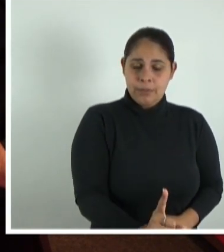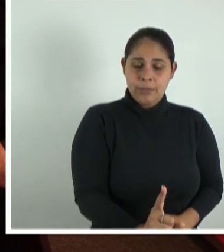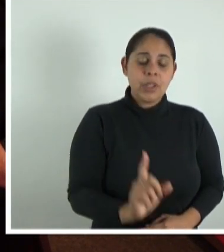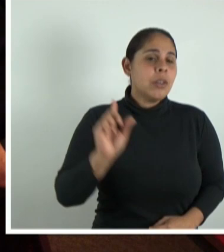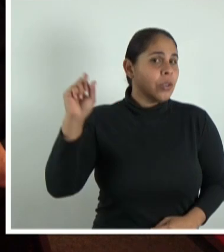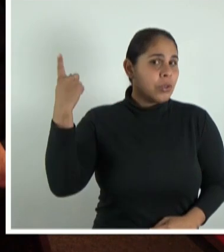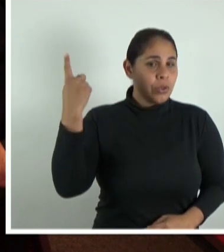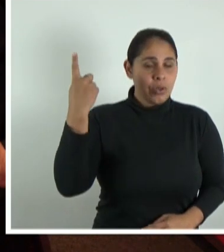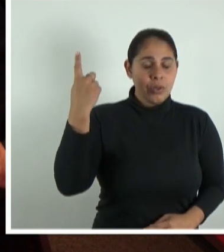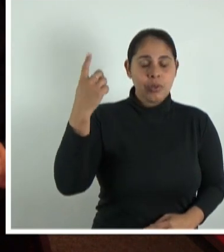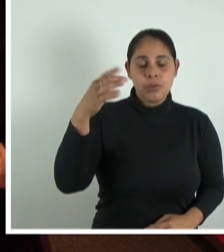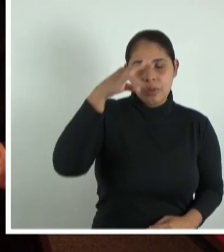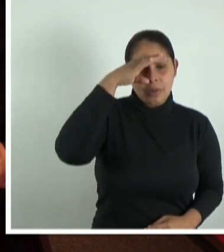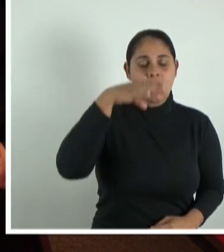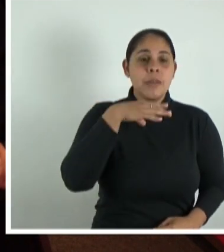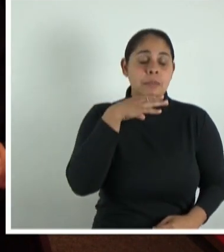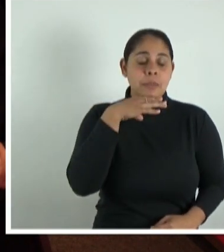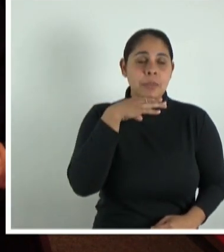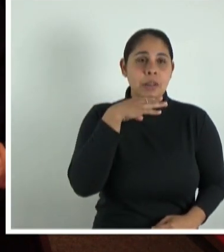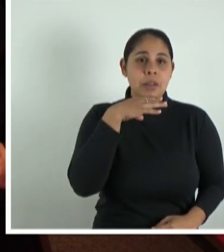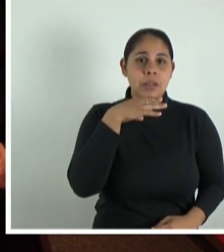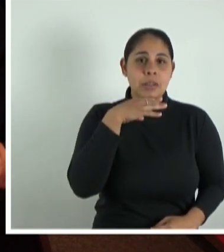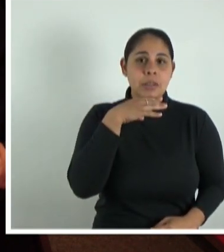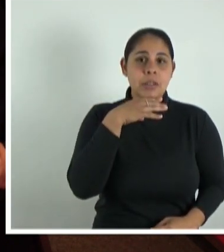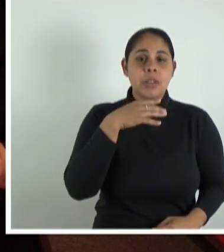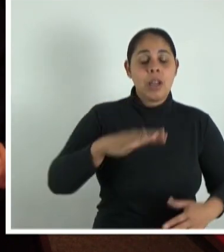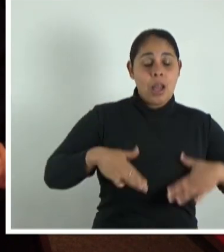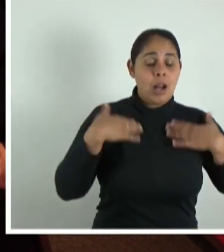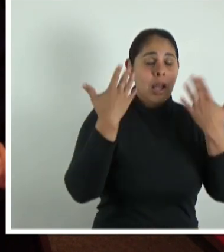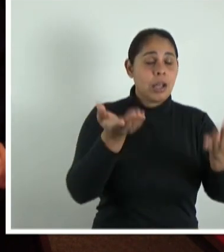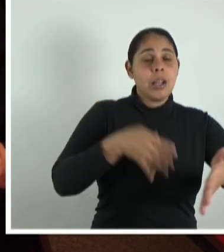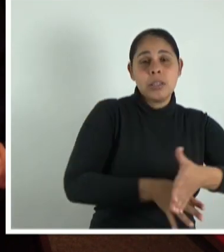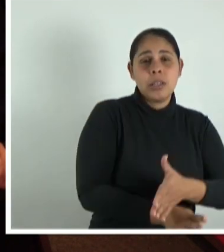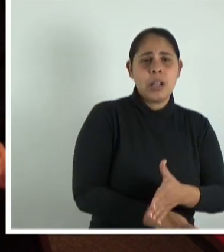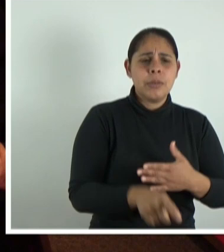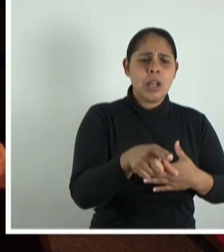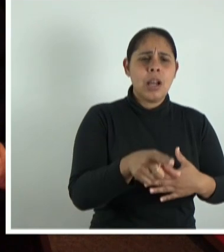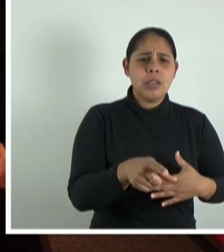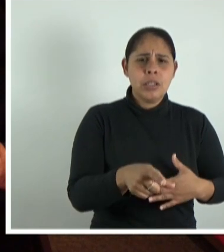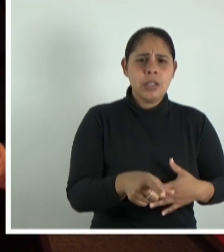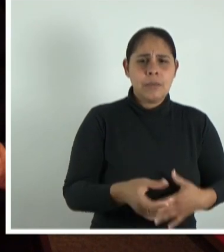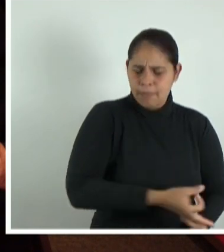Dios el Padre, por su gracia, te va a perfeccionar, catatizo,